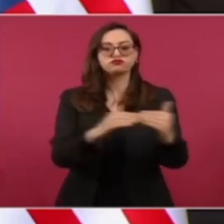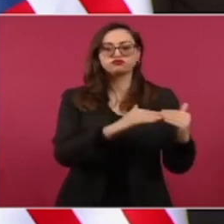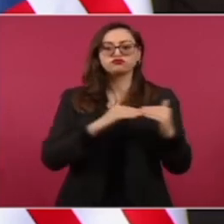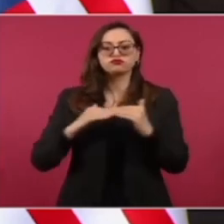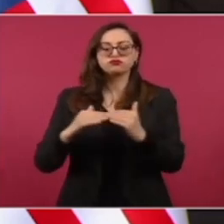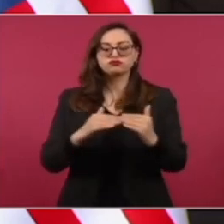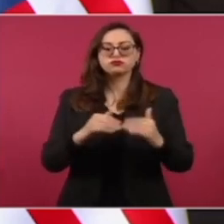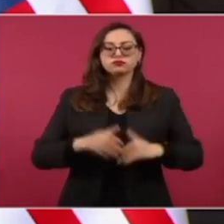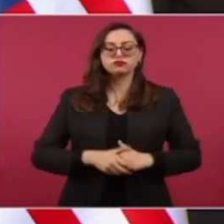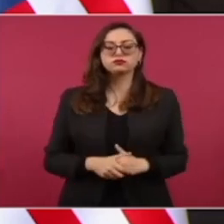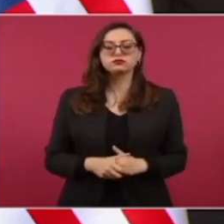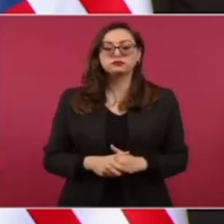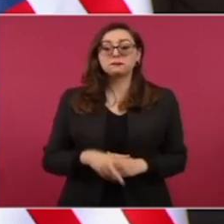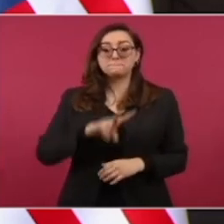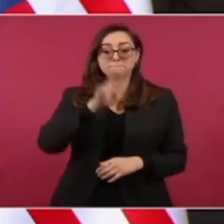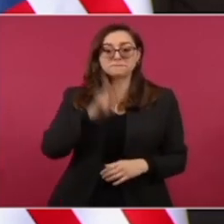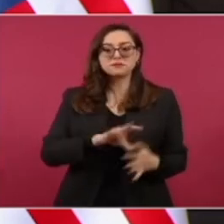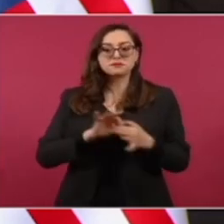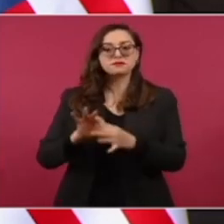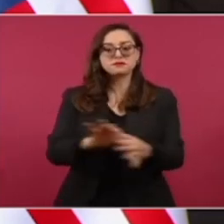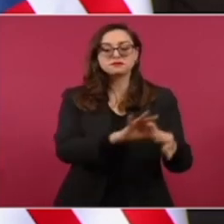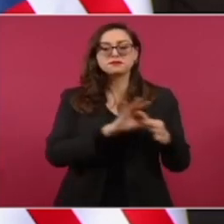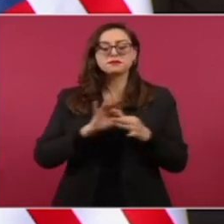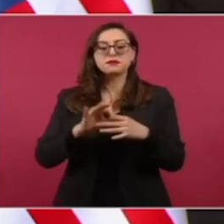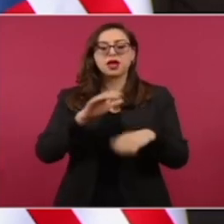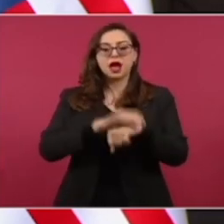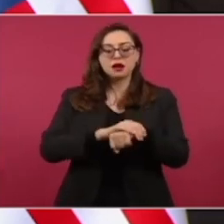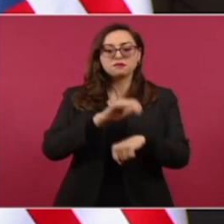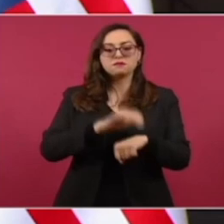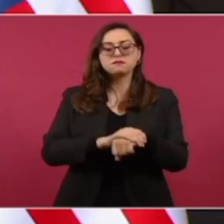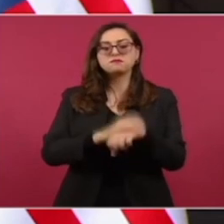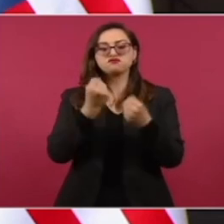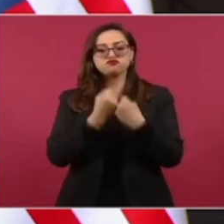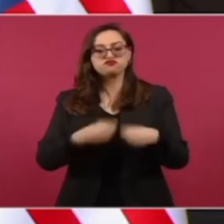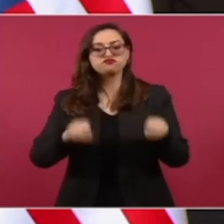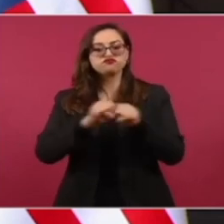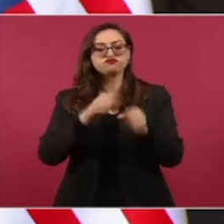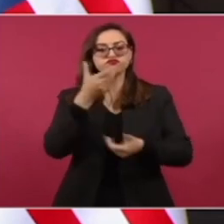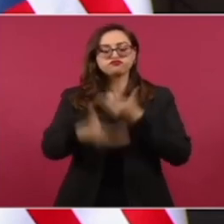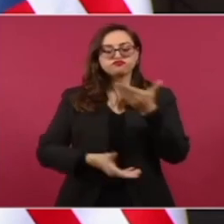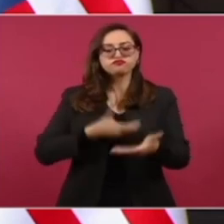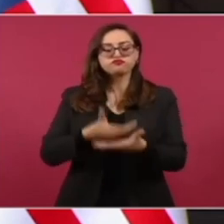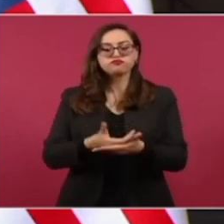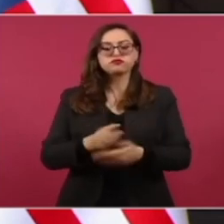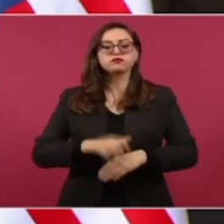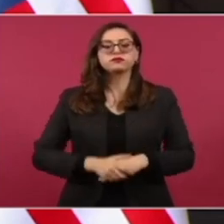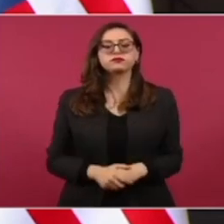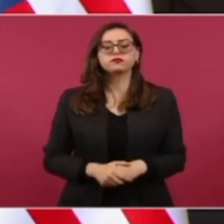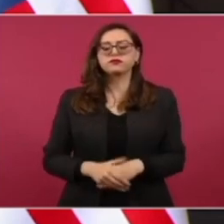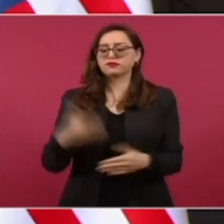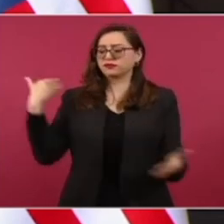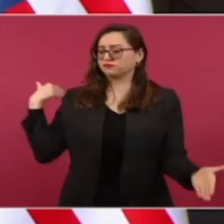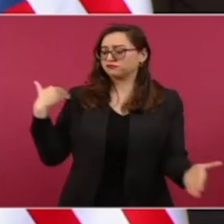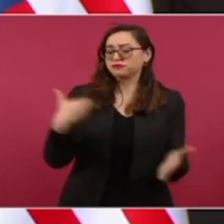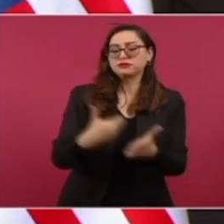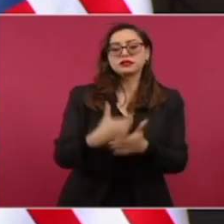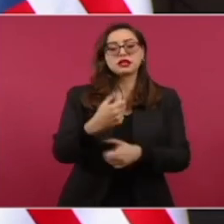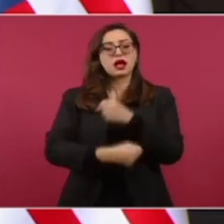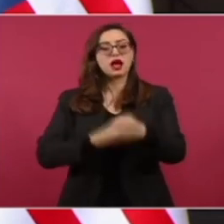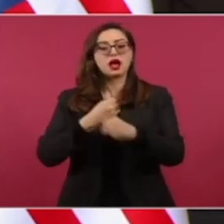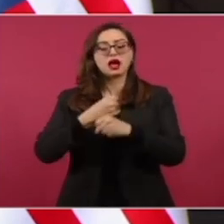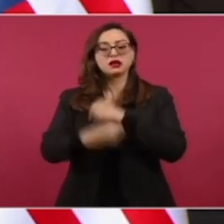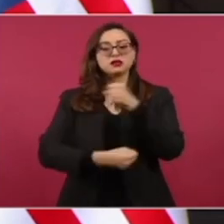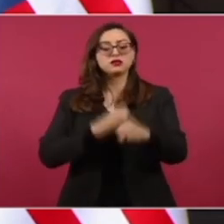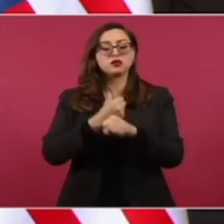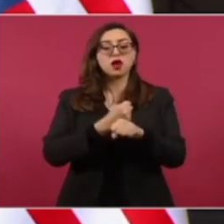Compartimos as friends vínculos profundos and como trading amigos partners. y socios comerciales. Au cours des 30 dernières années, Durante los últimos les 30 économies du años, Mexique, las economías des de